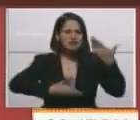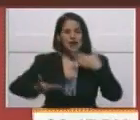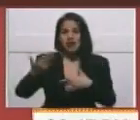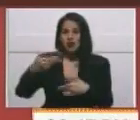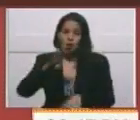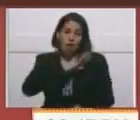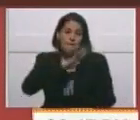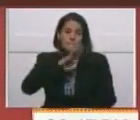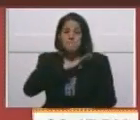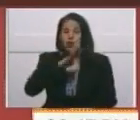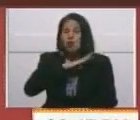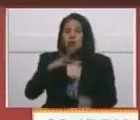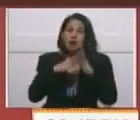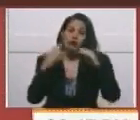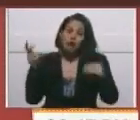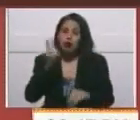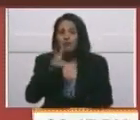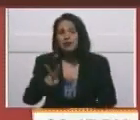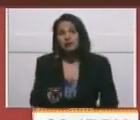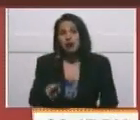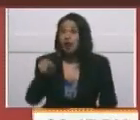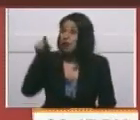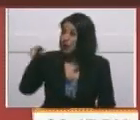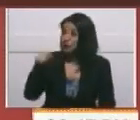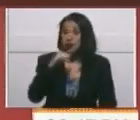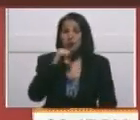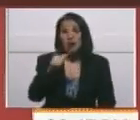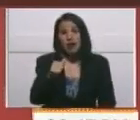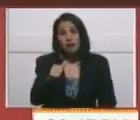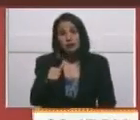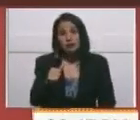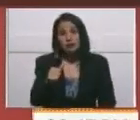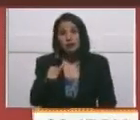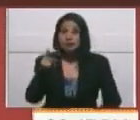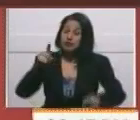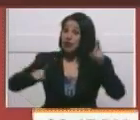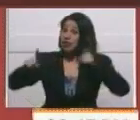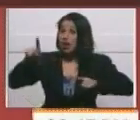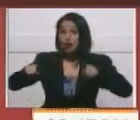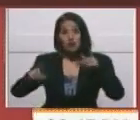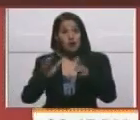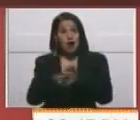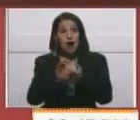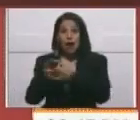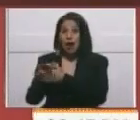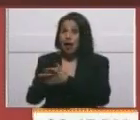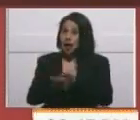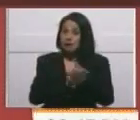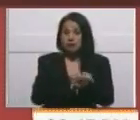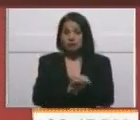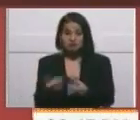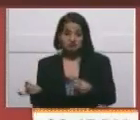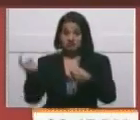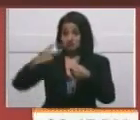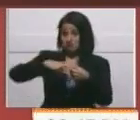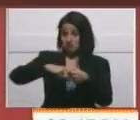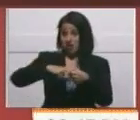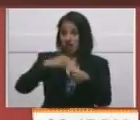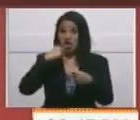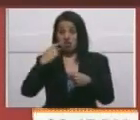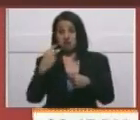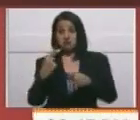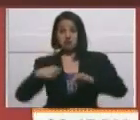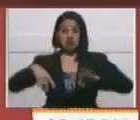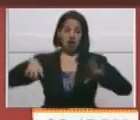bien de todos los venezolanos y eso es lo malo de algunos compañeros que los ponen en algunos cargos y creen que el sitio donde los